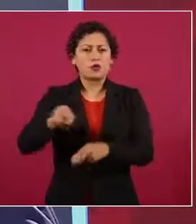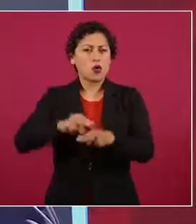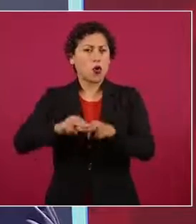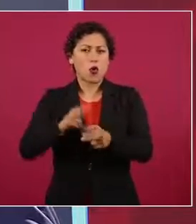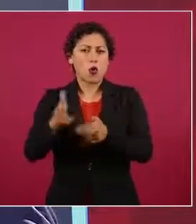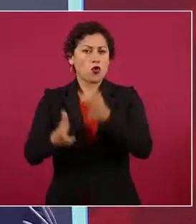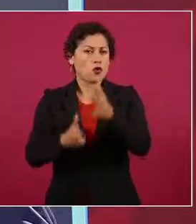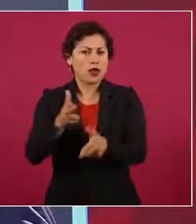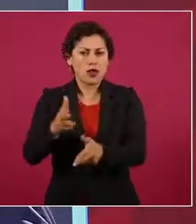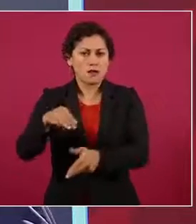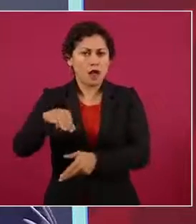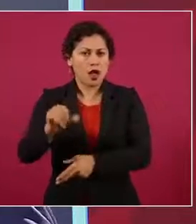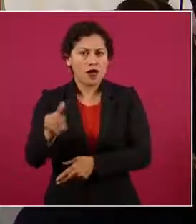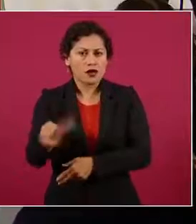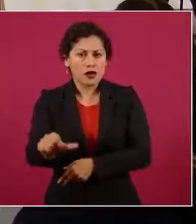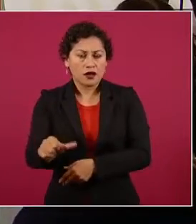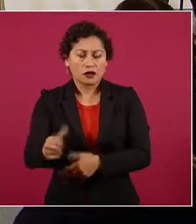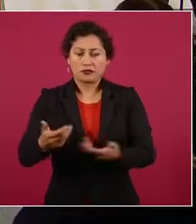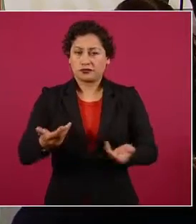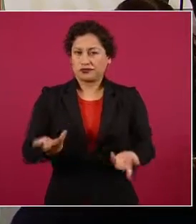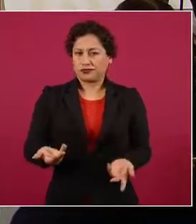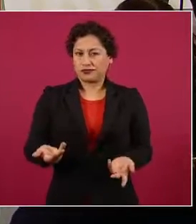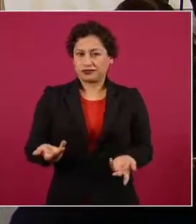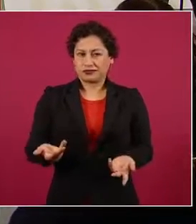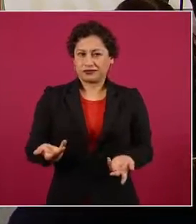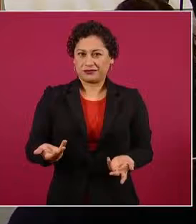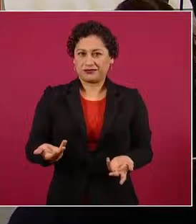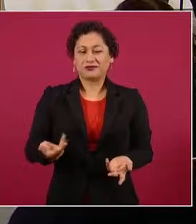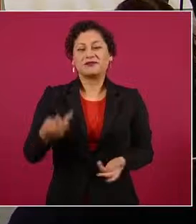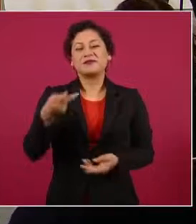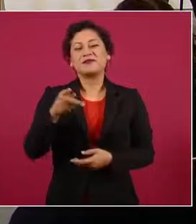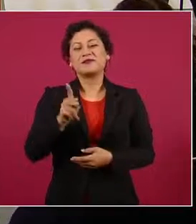Pero ya esto ya cambió, la gente